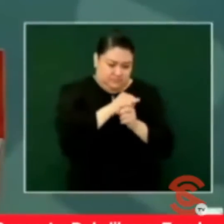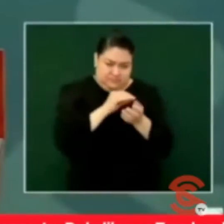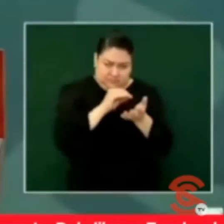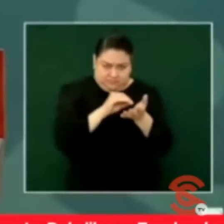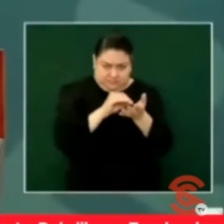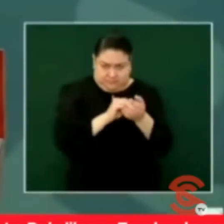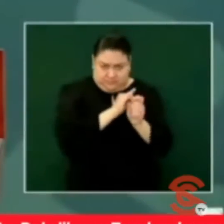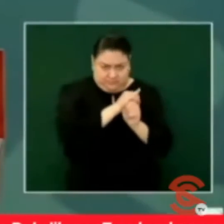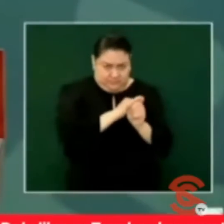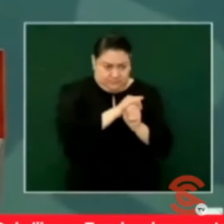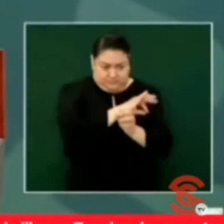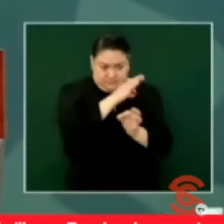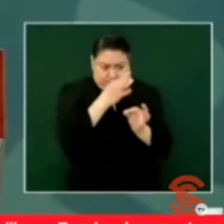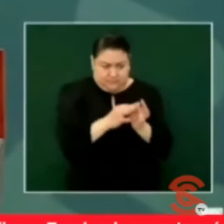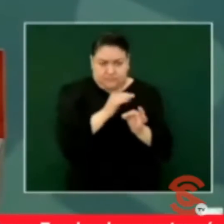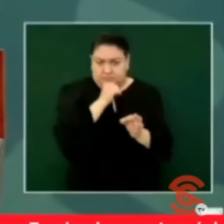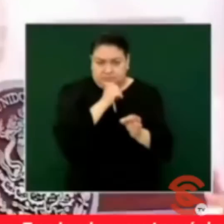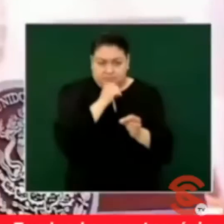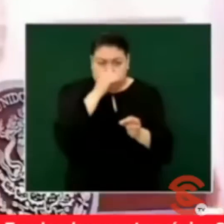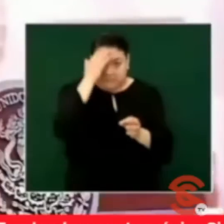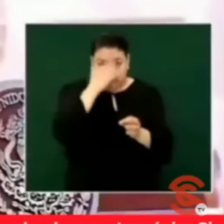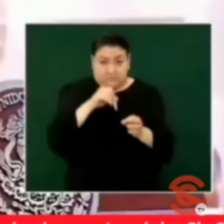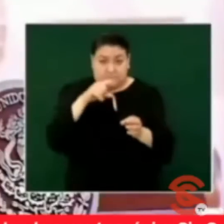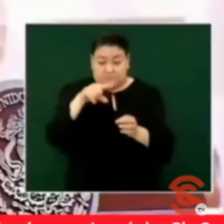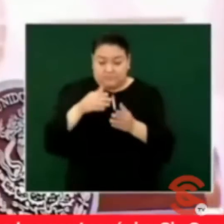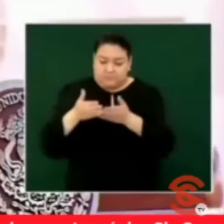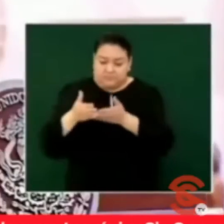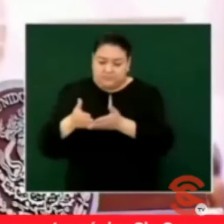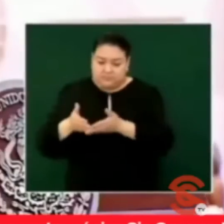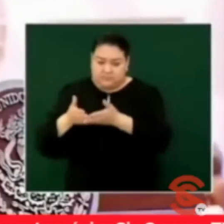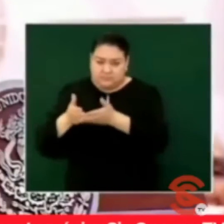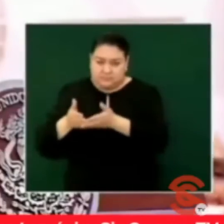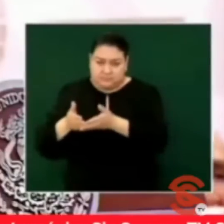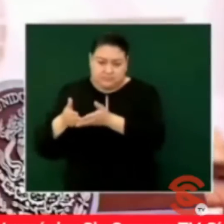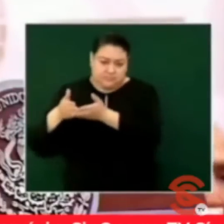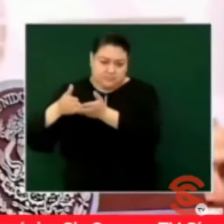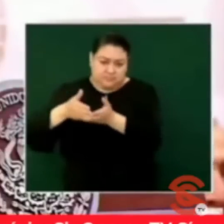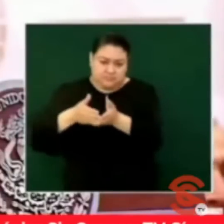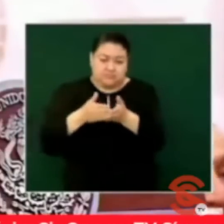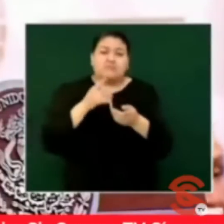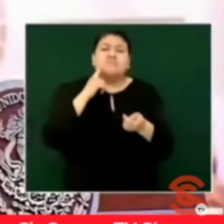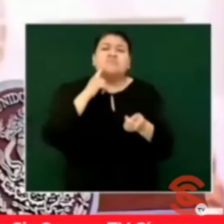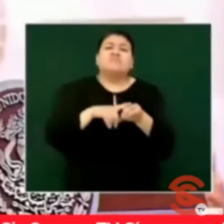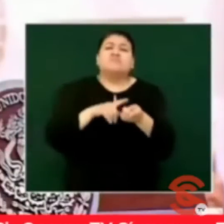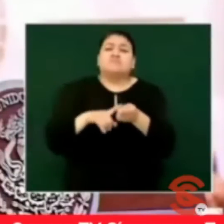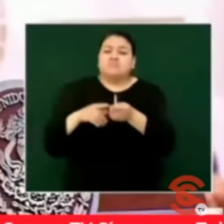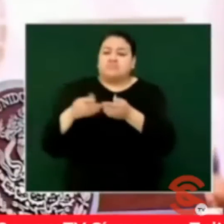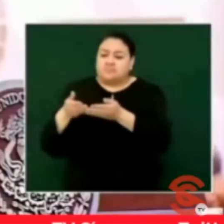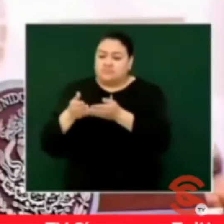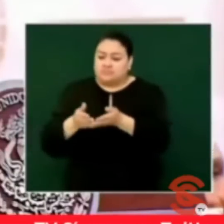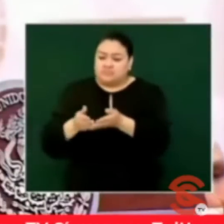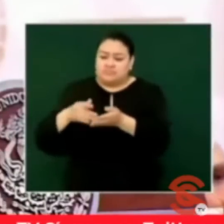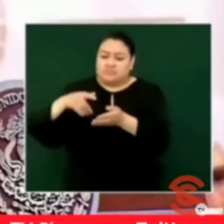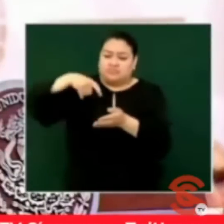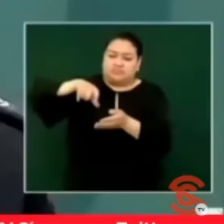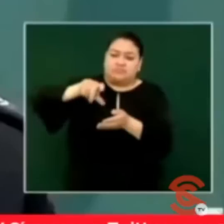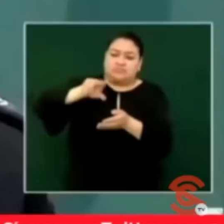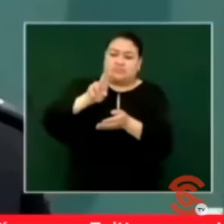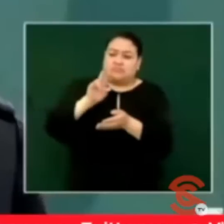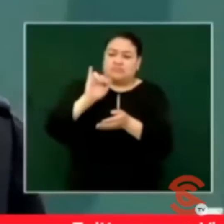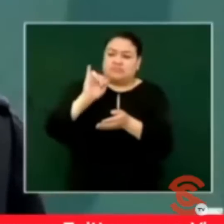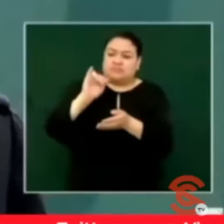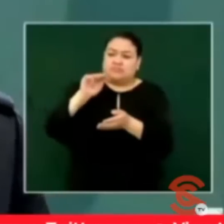están informando, ese contenedor se cargó en Qingdao, China, ahí se